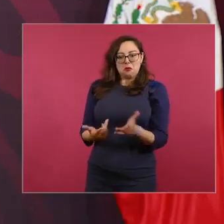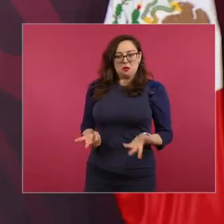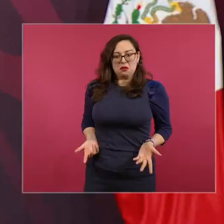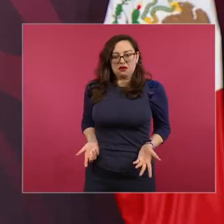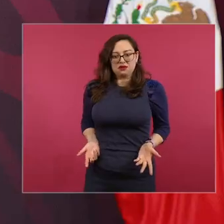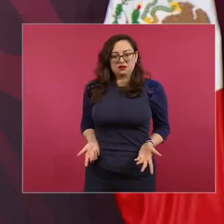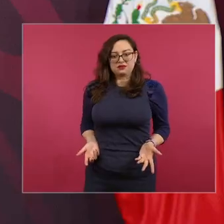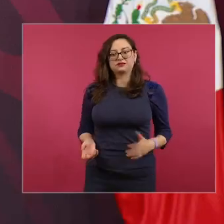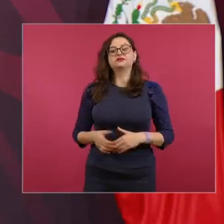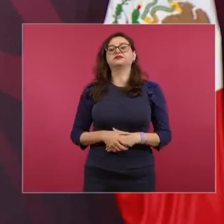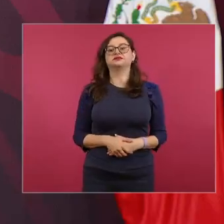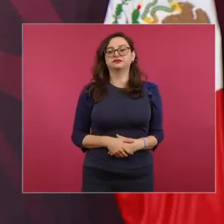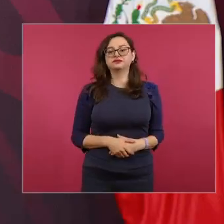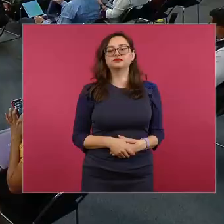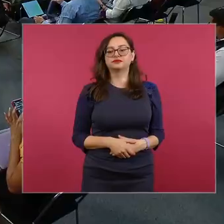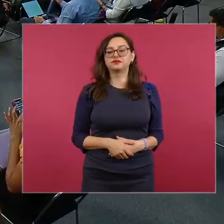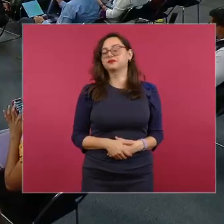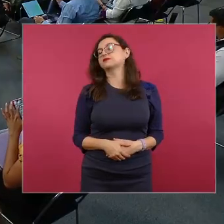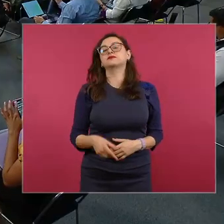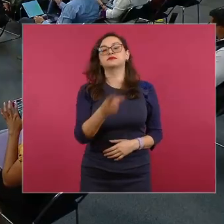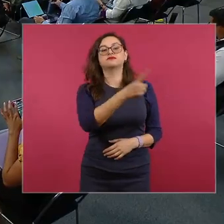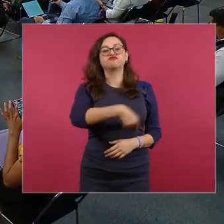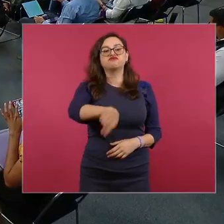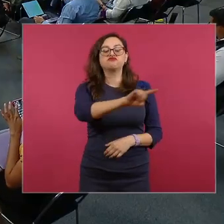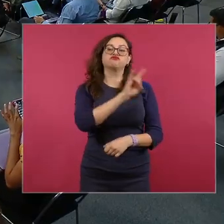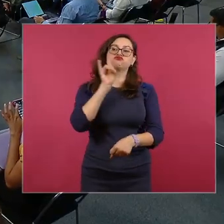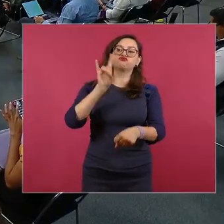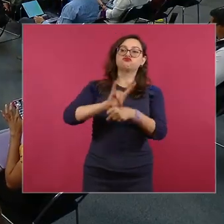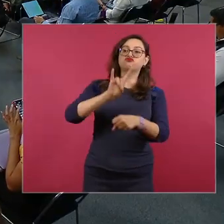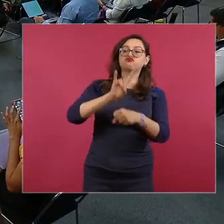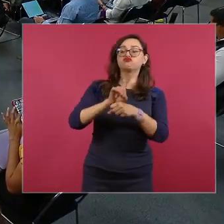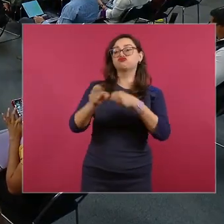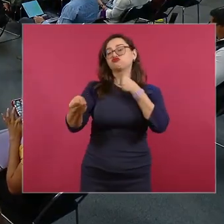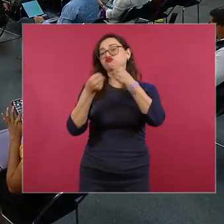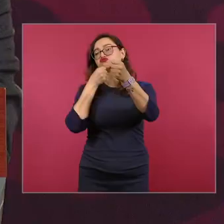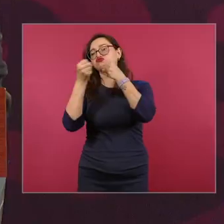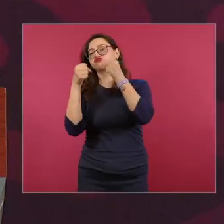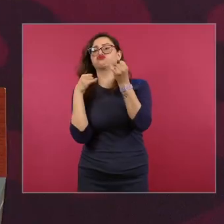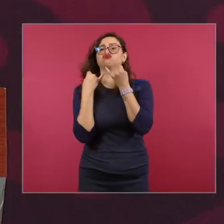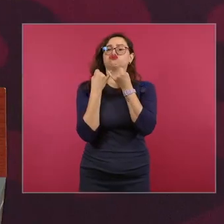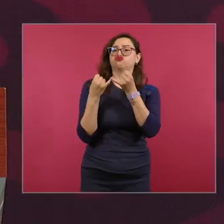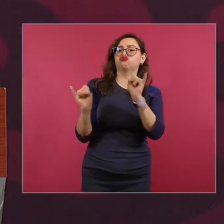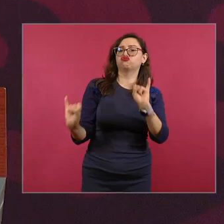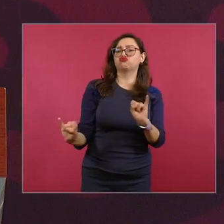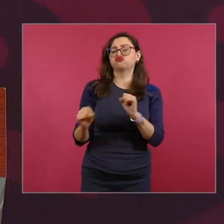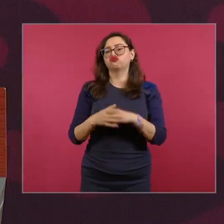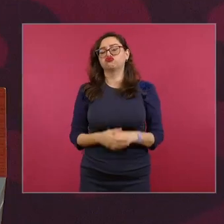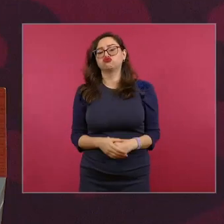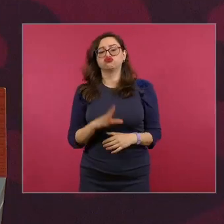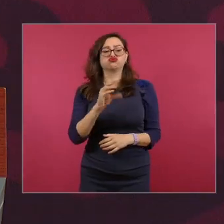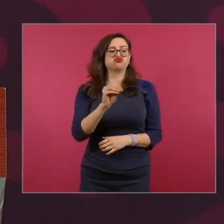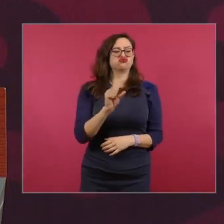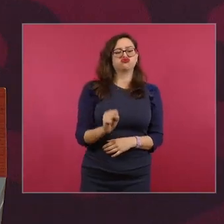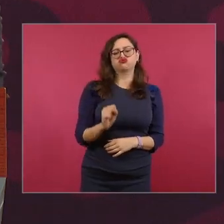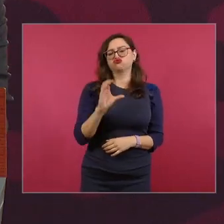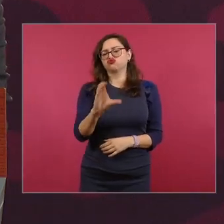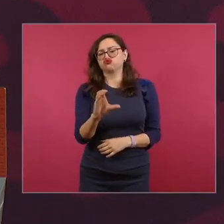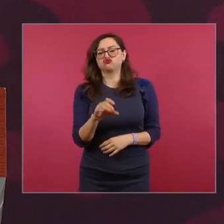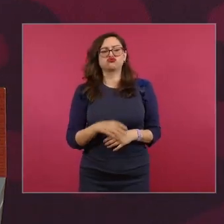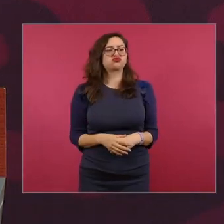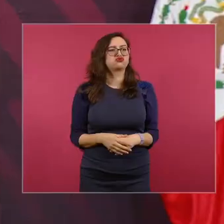en el periodismo independiente, en la sociedad civil, en las organizaciones